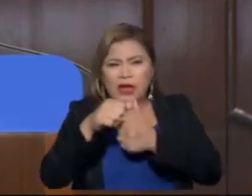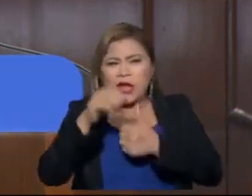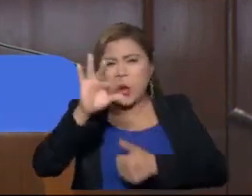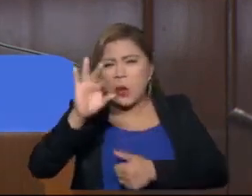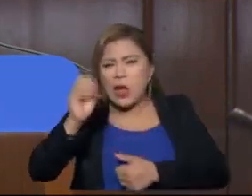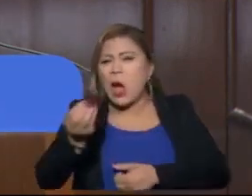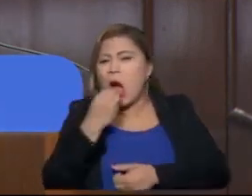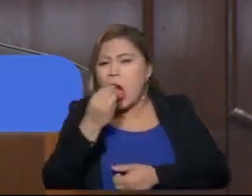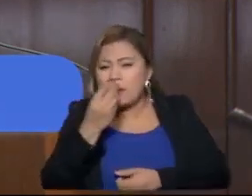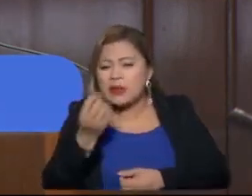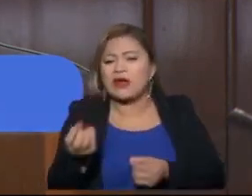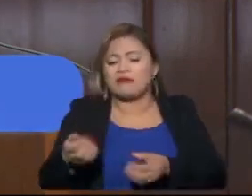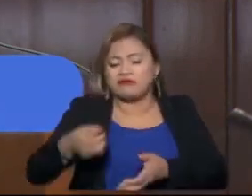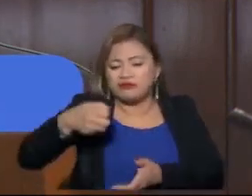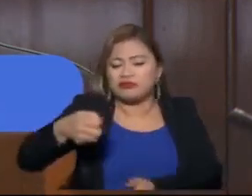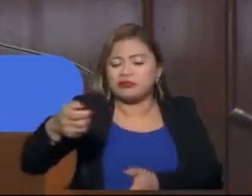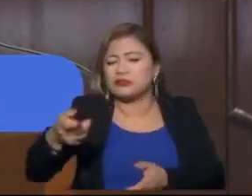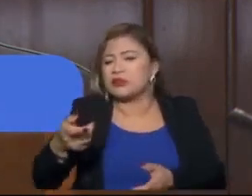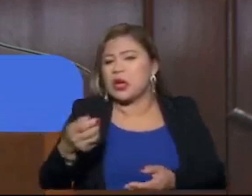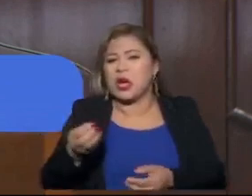habría aumentado en